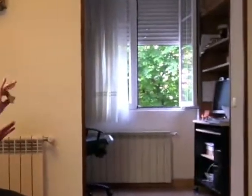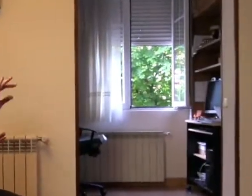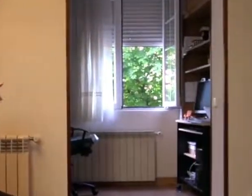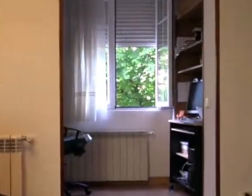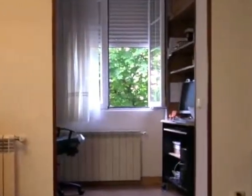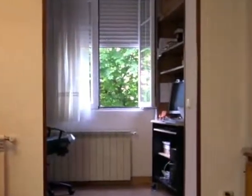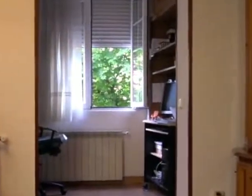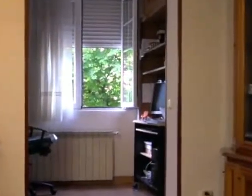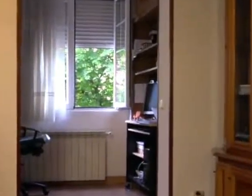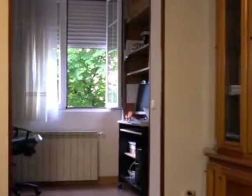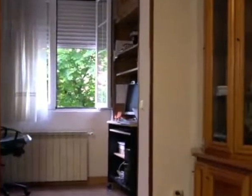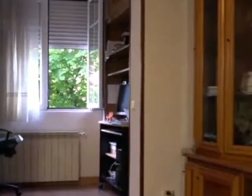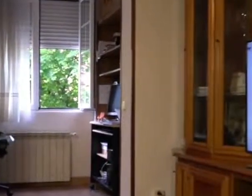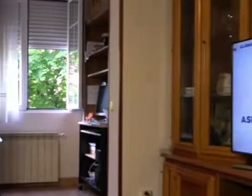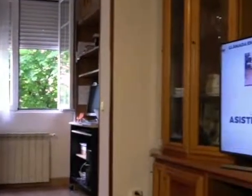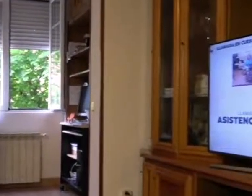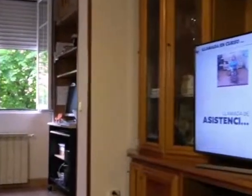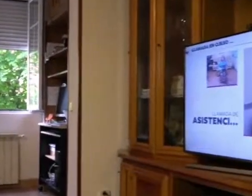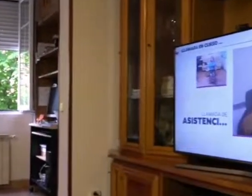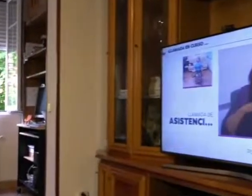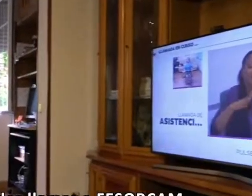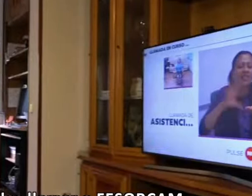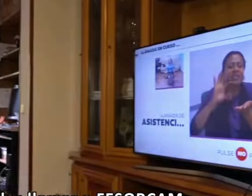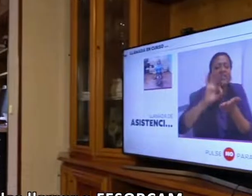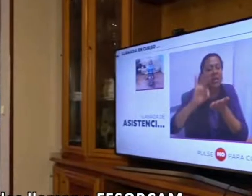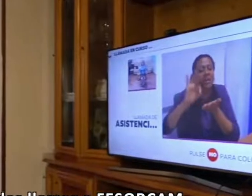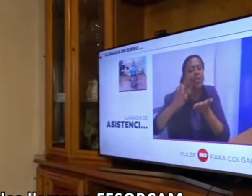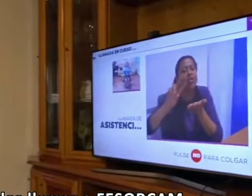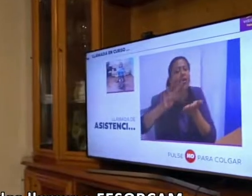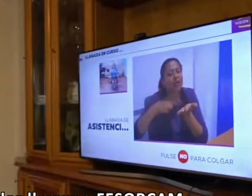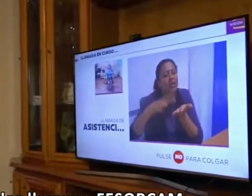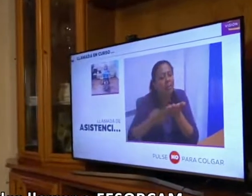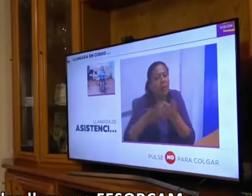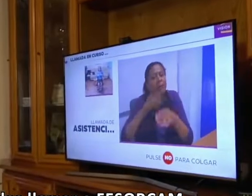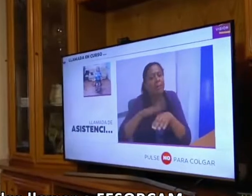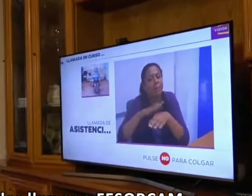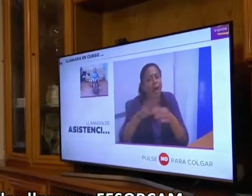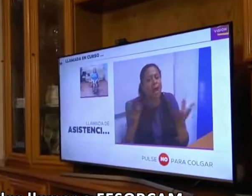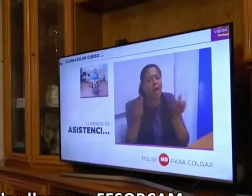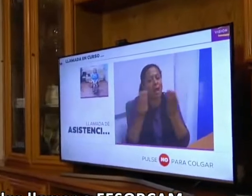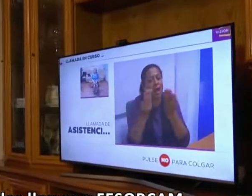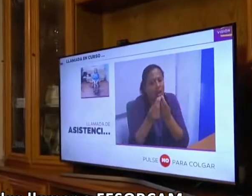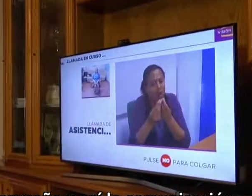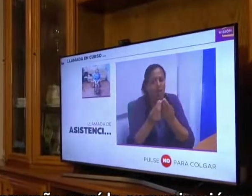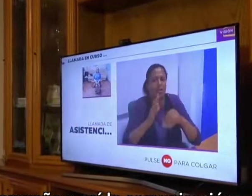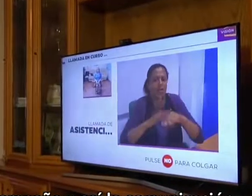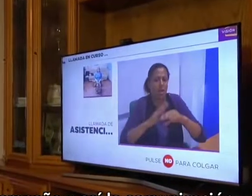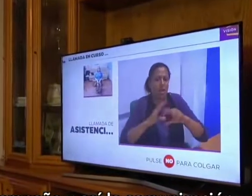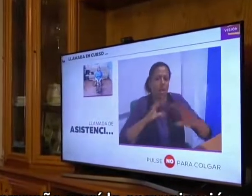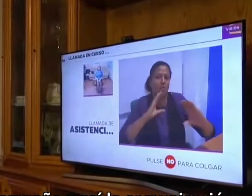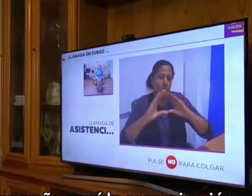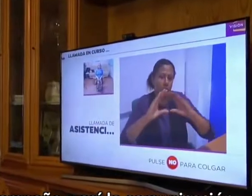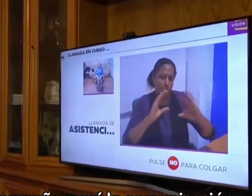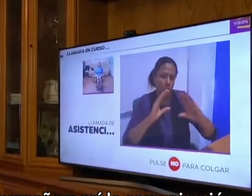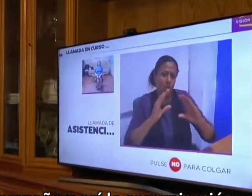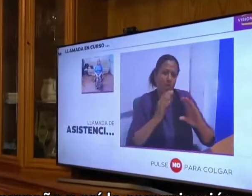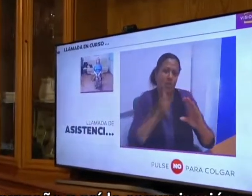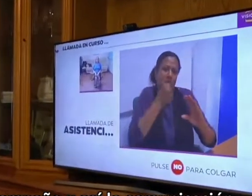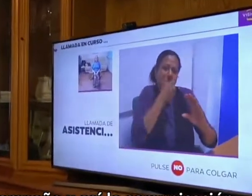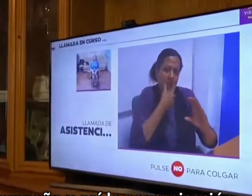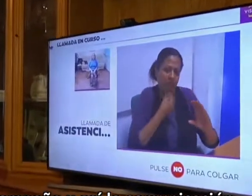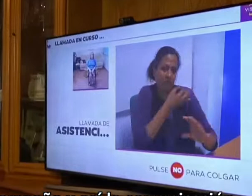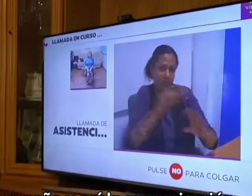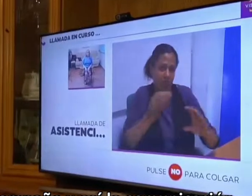sí aorc puedes llamar a fesor para solicitar un servicio de intérprete que te acompañe y así